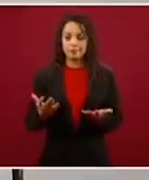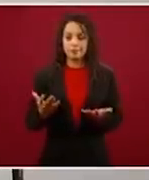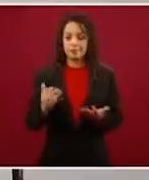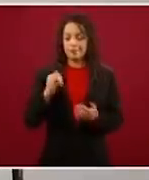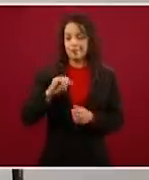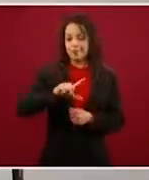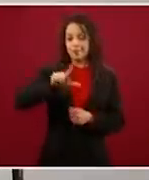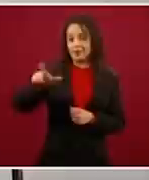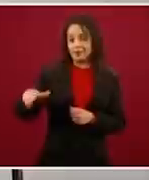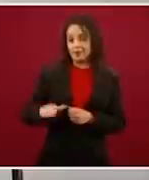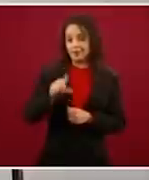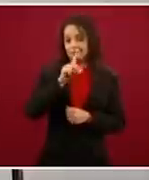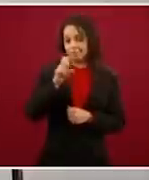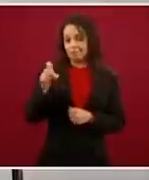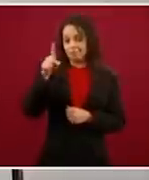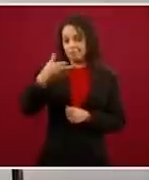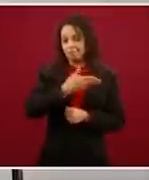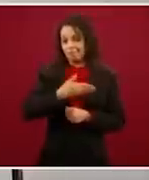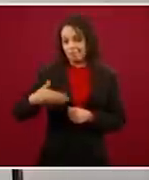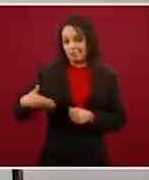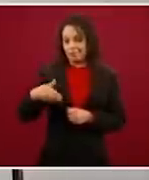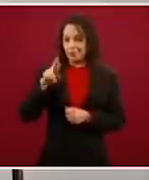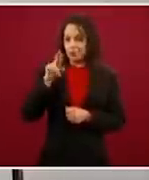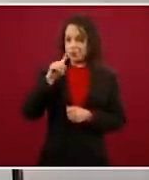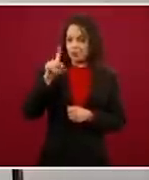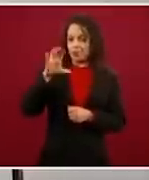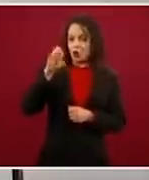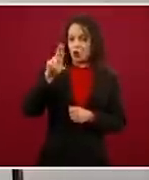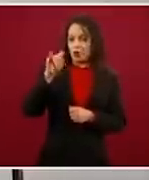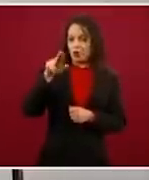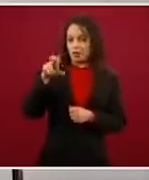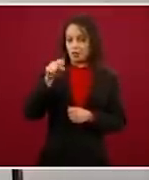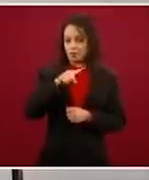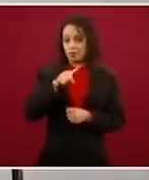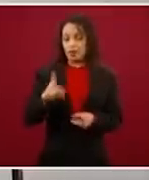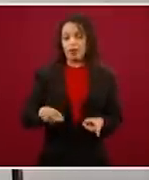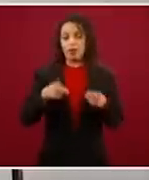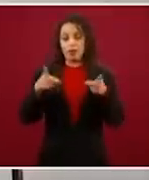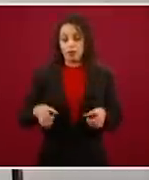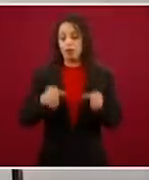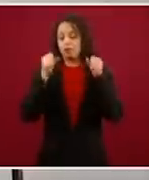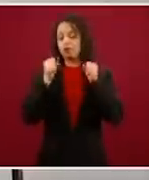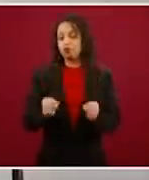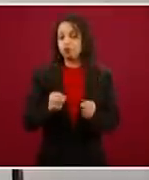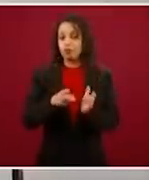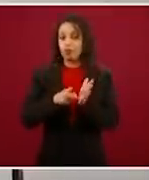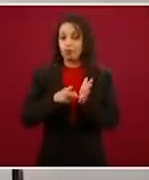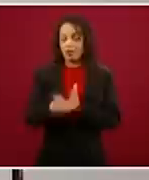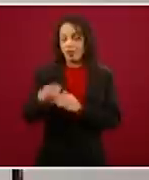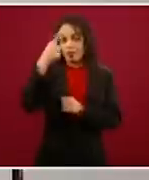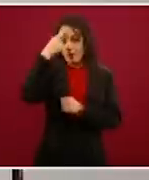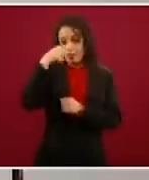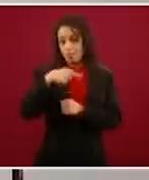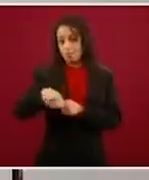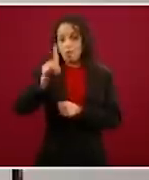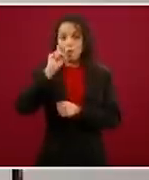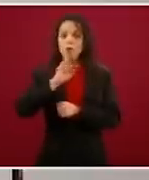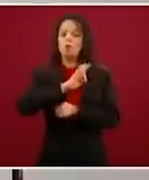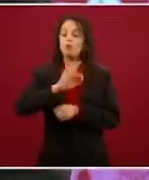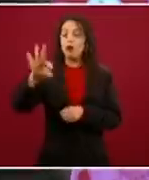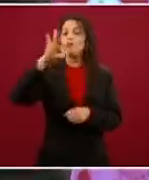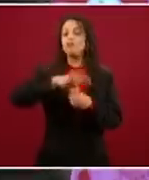el presidente Ruiz Cortines, que garantizó el derecho a votar a las mujeres,